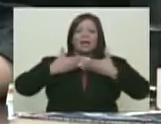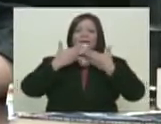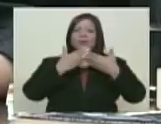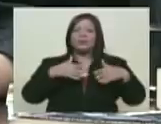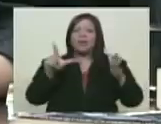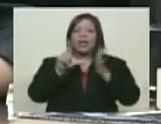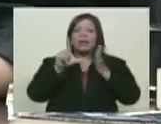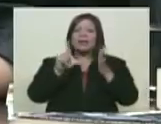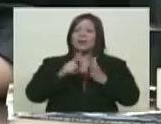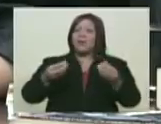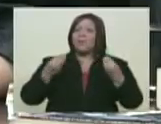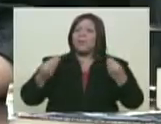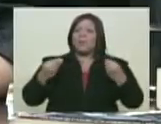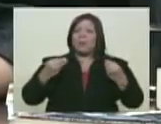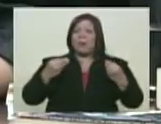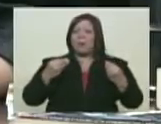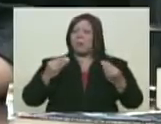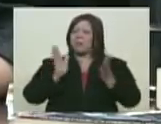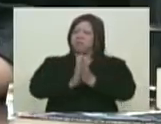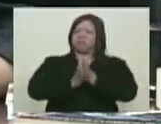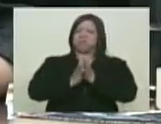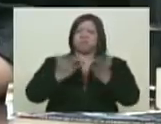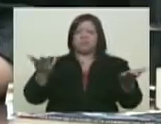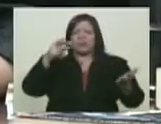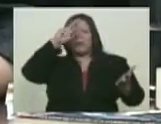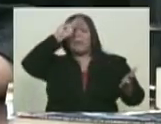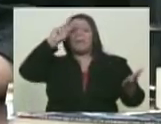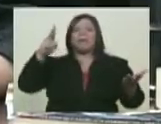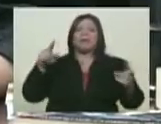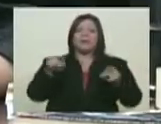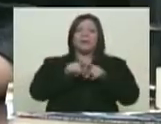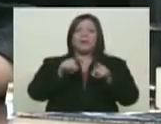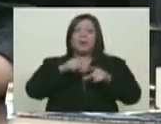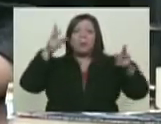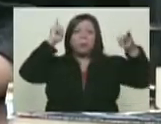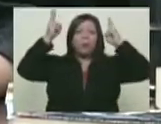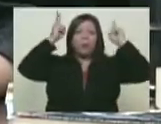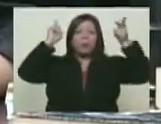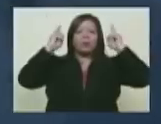secundaria conmigo de idiota no lo hubiéramos bajado. Era el que hubiera hecho el papel de burro